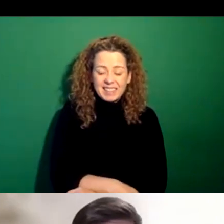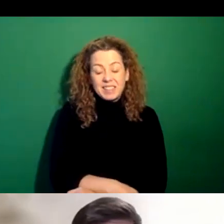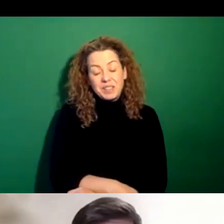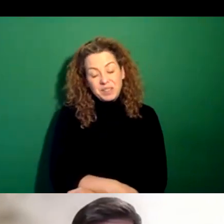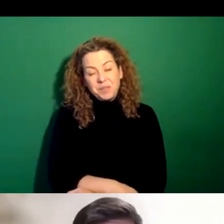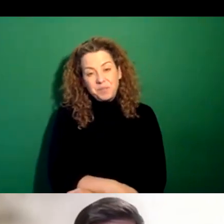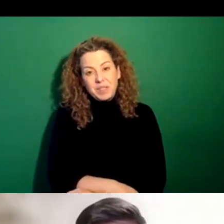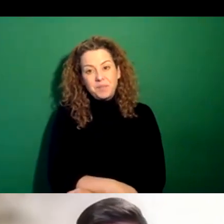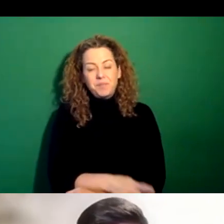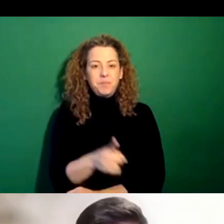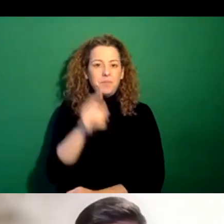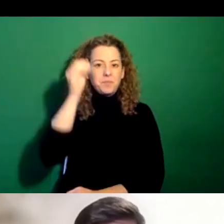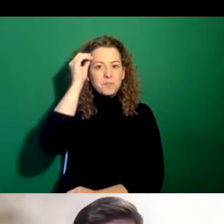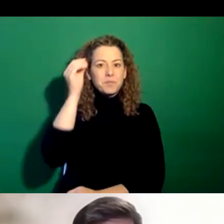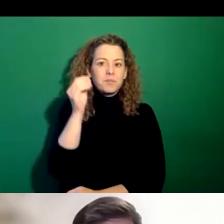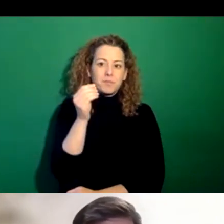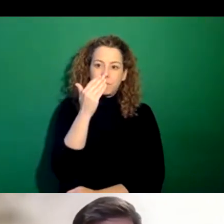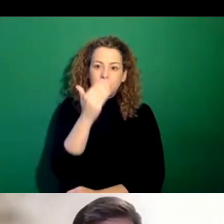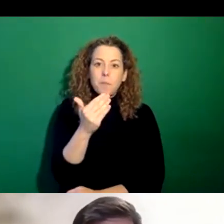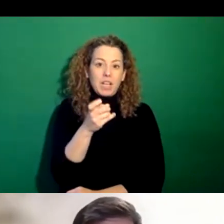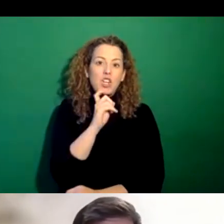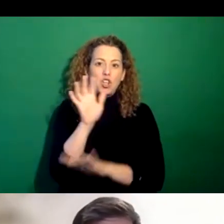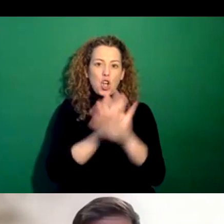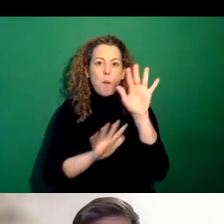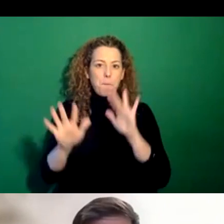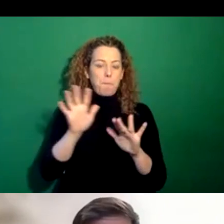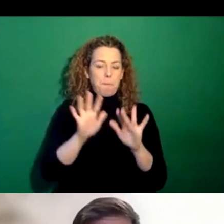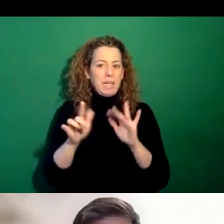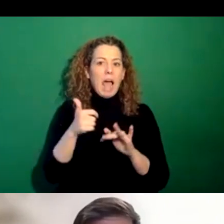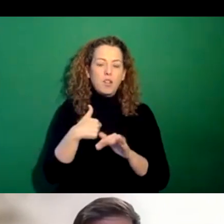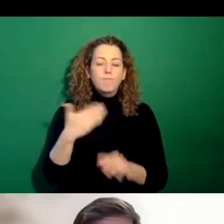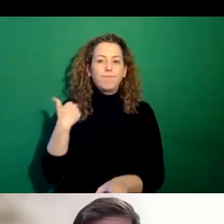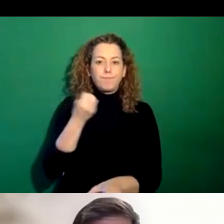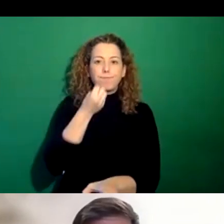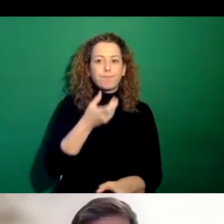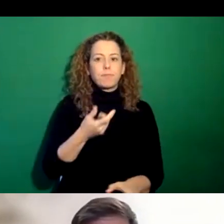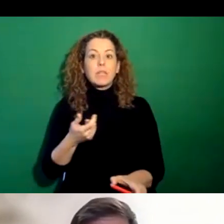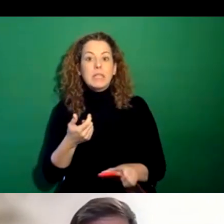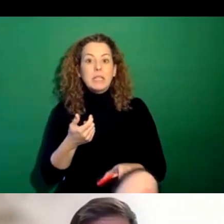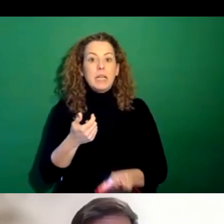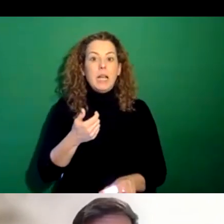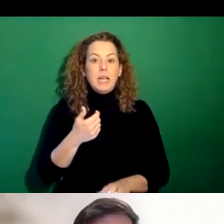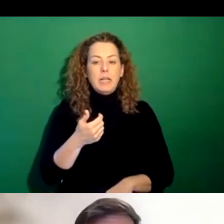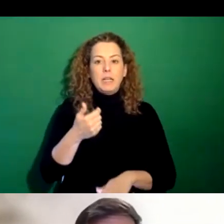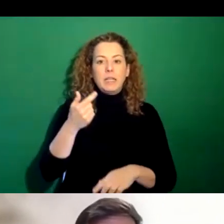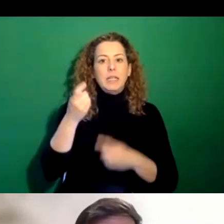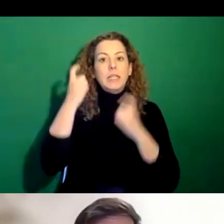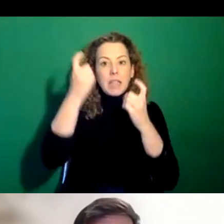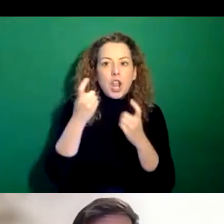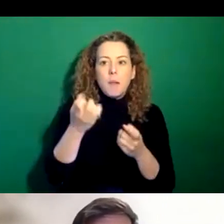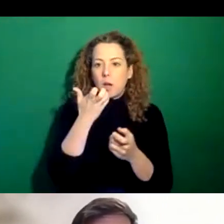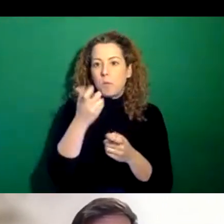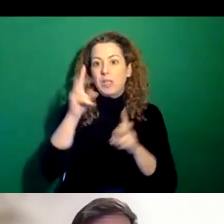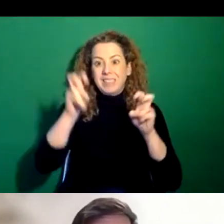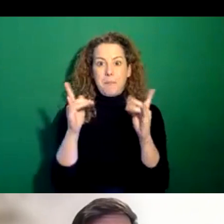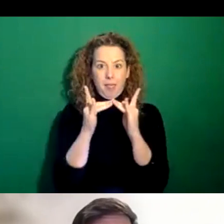Bueno, entiendo, la verdad es que es complicado, es lo que he comentado un poco. Si la intencionalidad es, por ejemplo, como hemos dicho con el tema de las camas, el